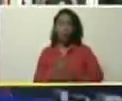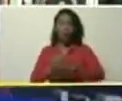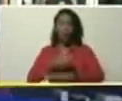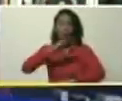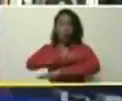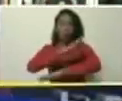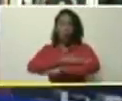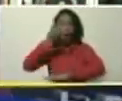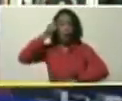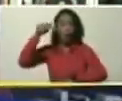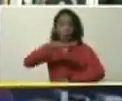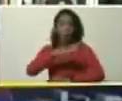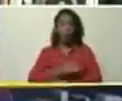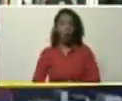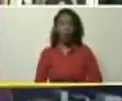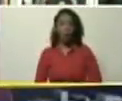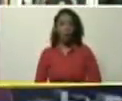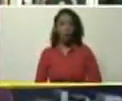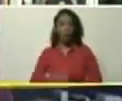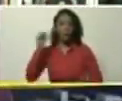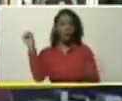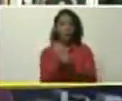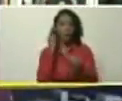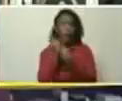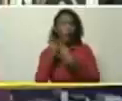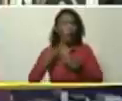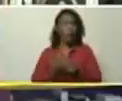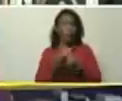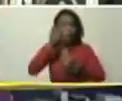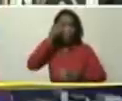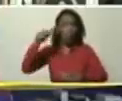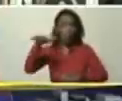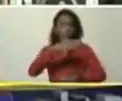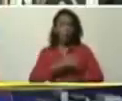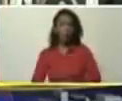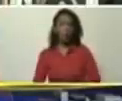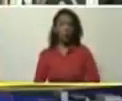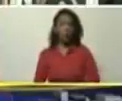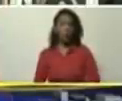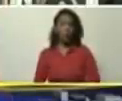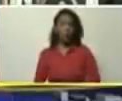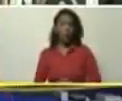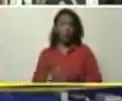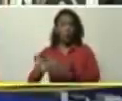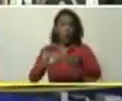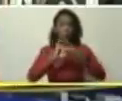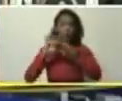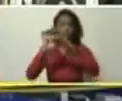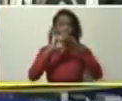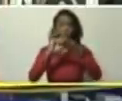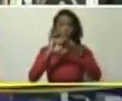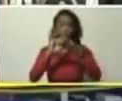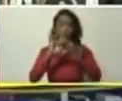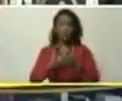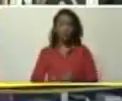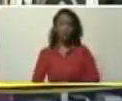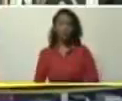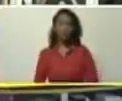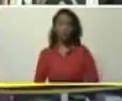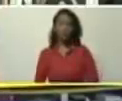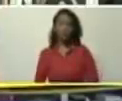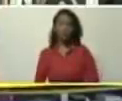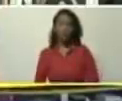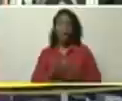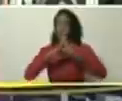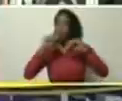pueblo, de trabajar junto al pueblo, de reunificación de